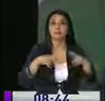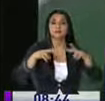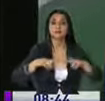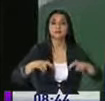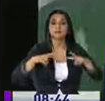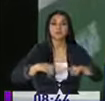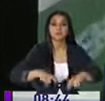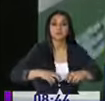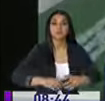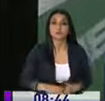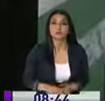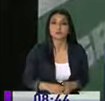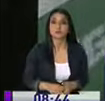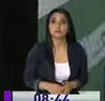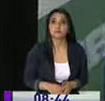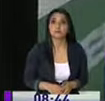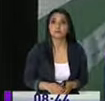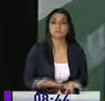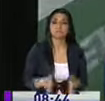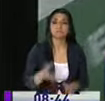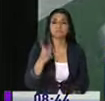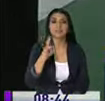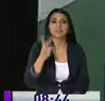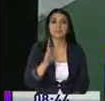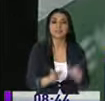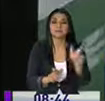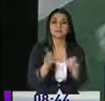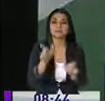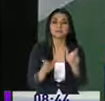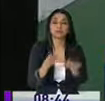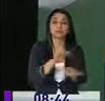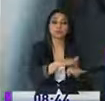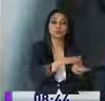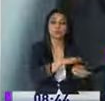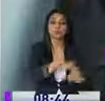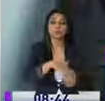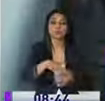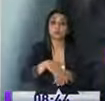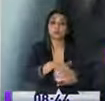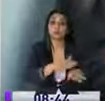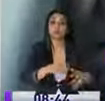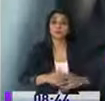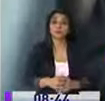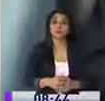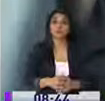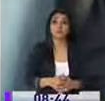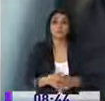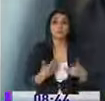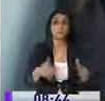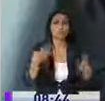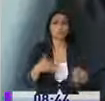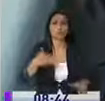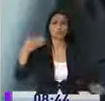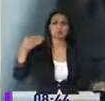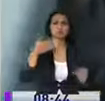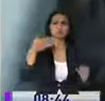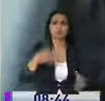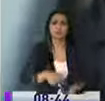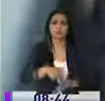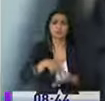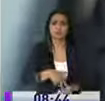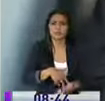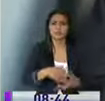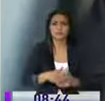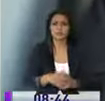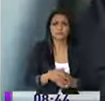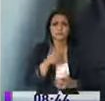hecho. Habrían al menos 17 personas involucradas. Porque hemos dicho que vamos a ser frontal en esto y no vamos a